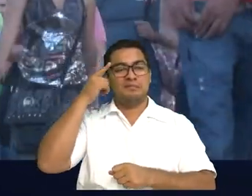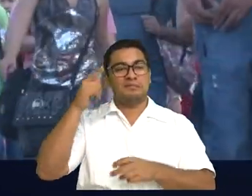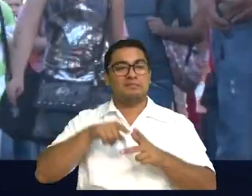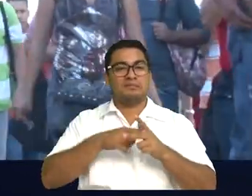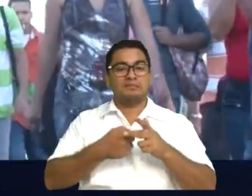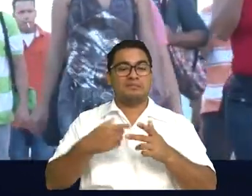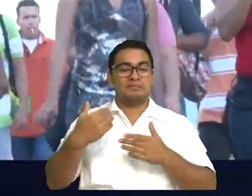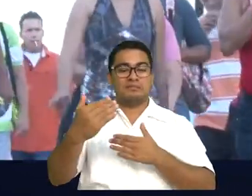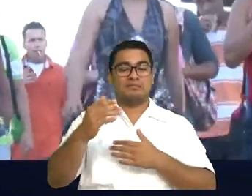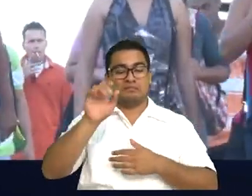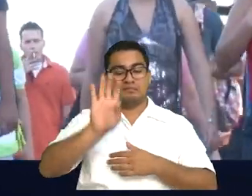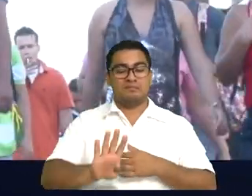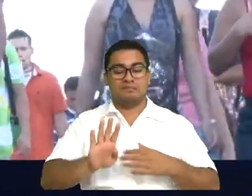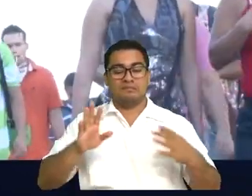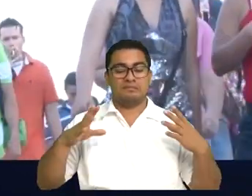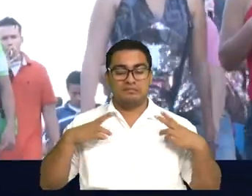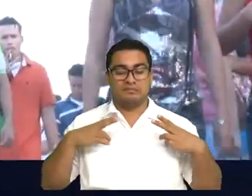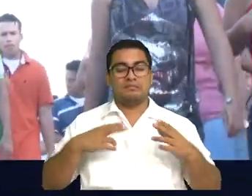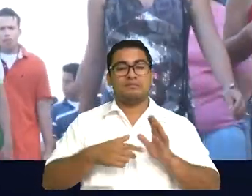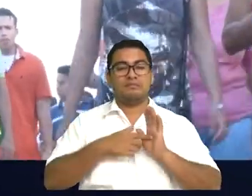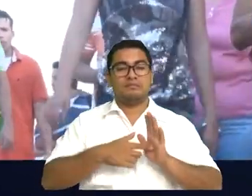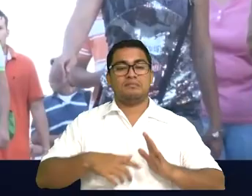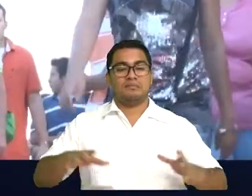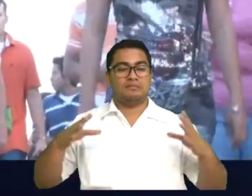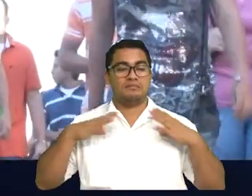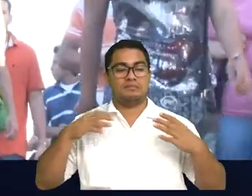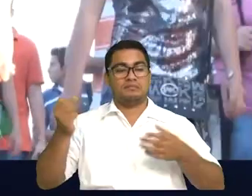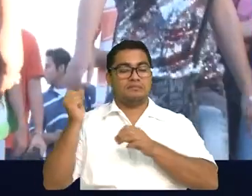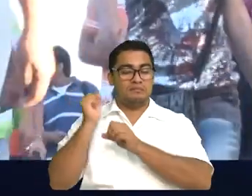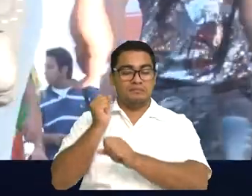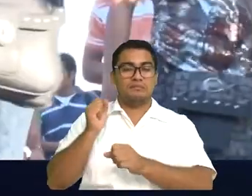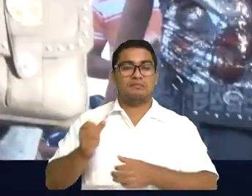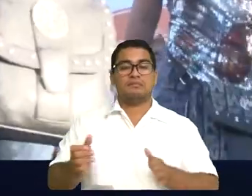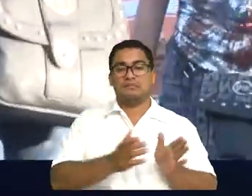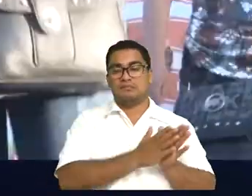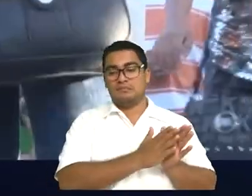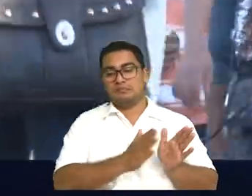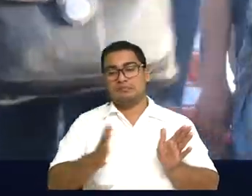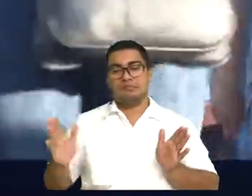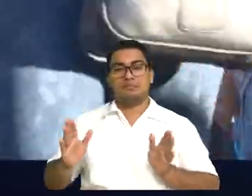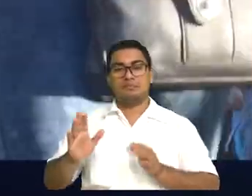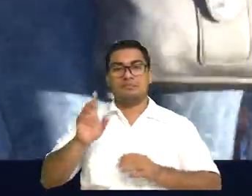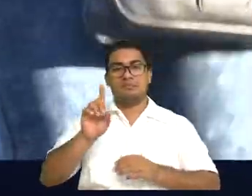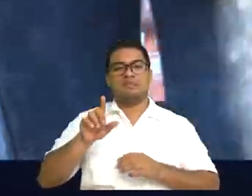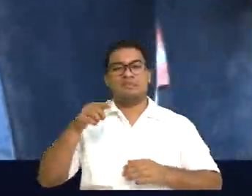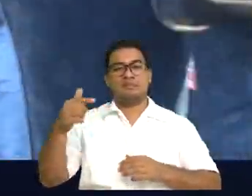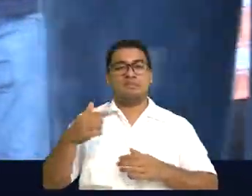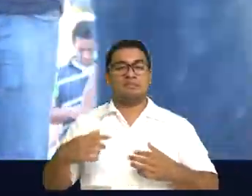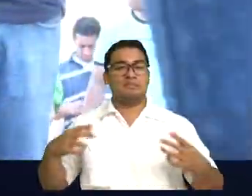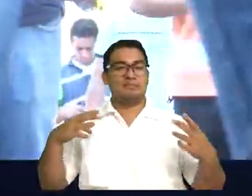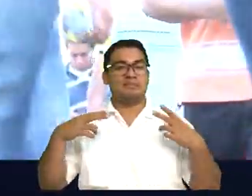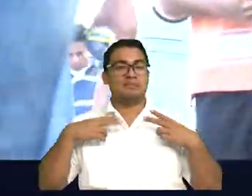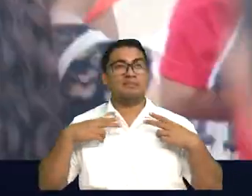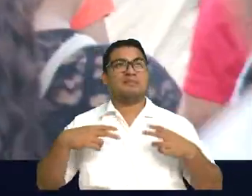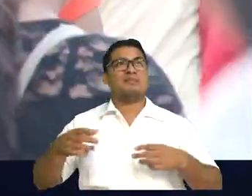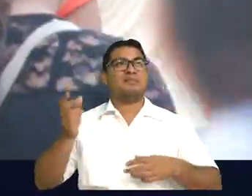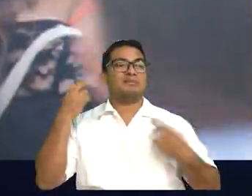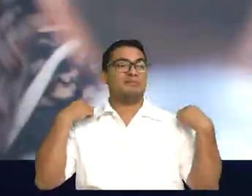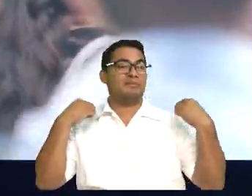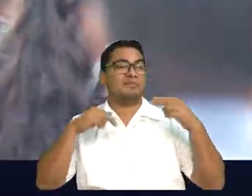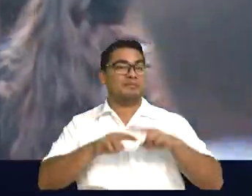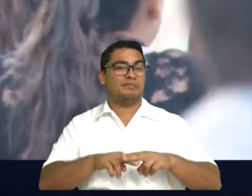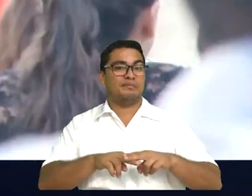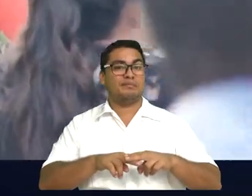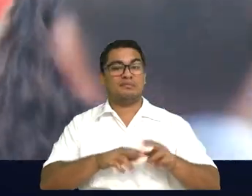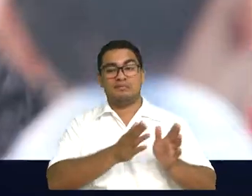iniciará este 4 de abril. Vacaciones de Semana Santa que se extenderán hasta el 17 de abril en el caso de los maestros